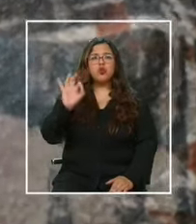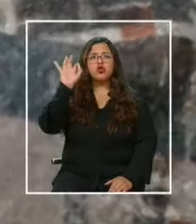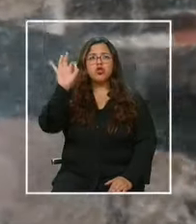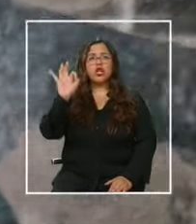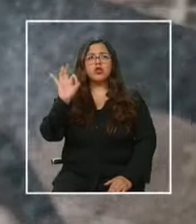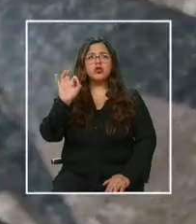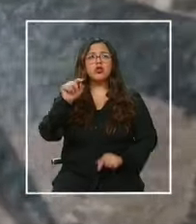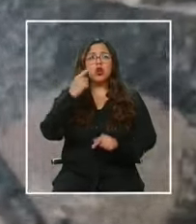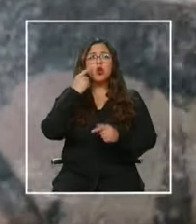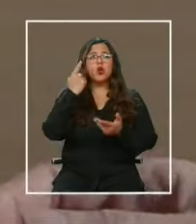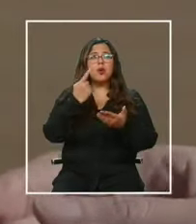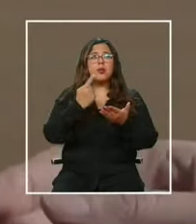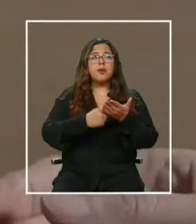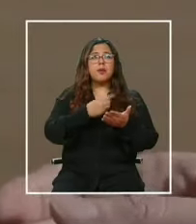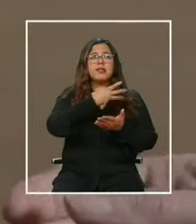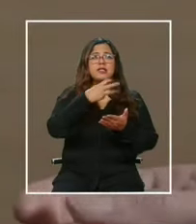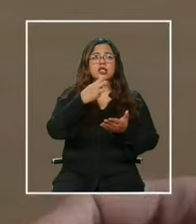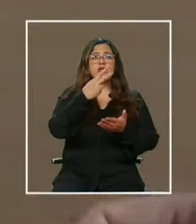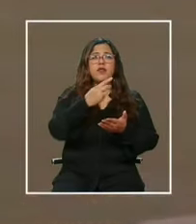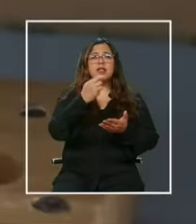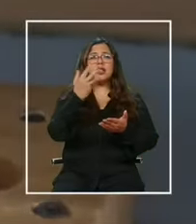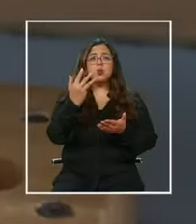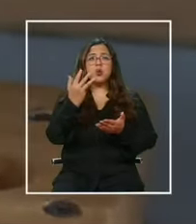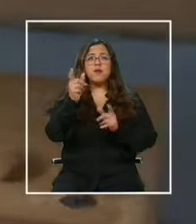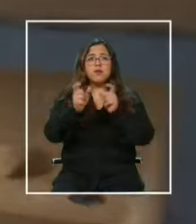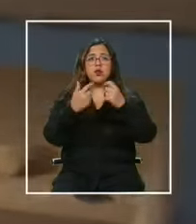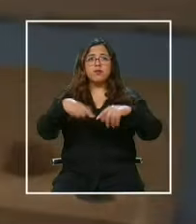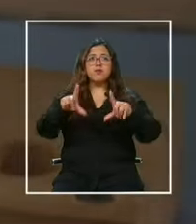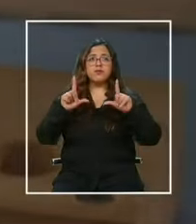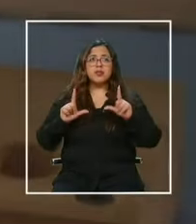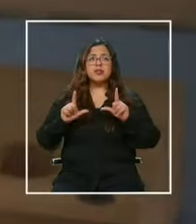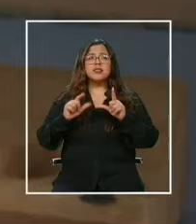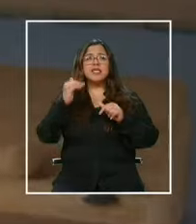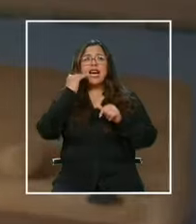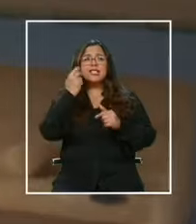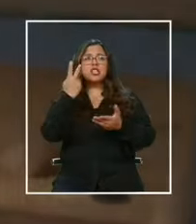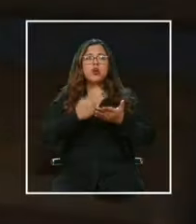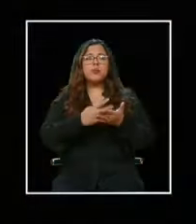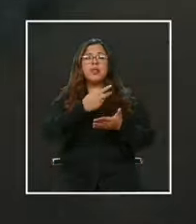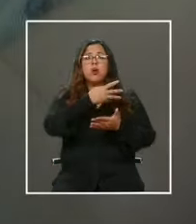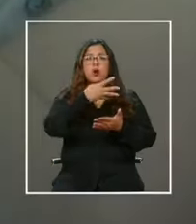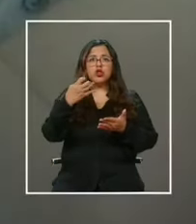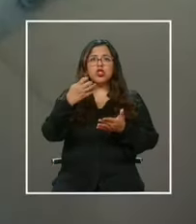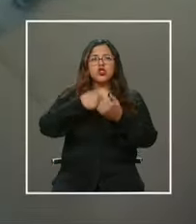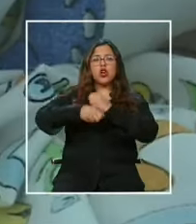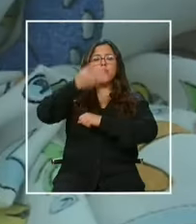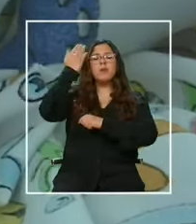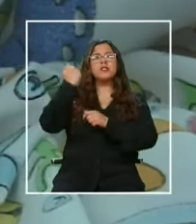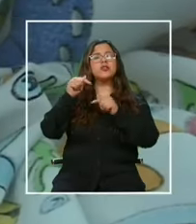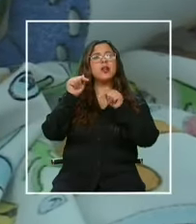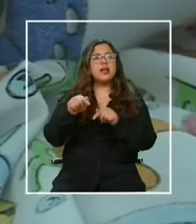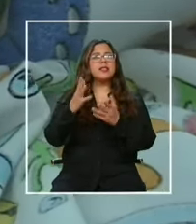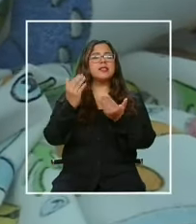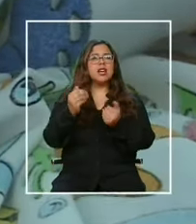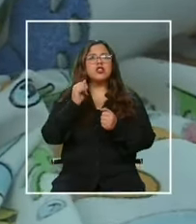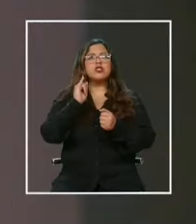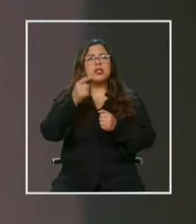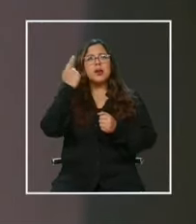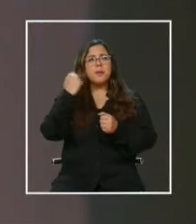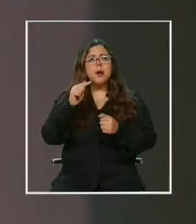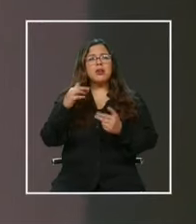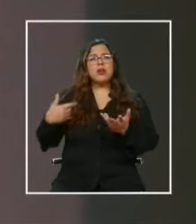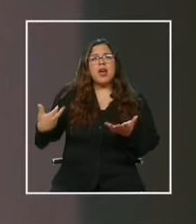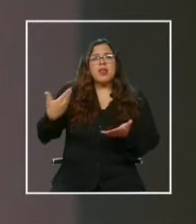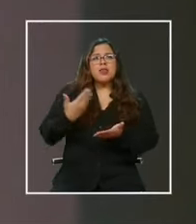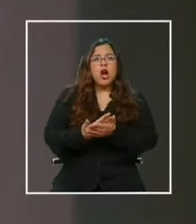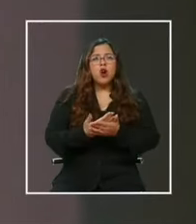de 1.329 titulados a casi 2.400 el año pasado. Siempre han sido necesarios, pero en los últimos